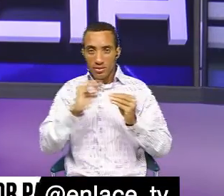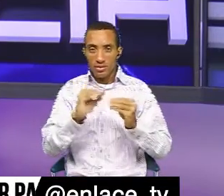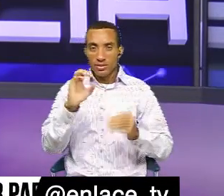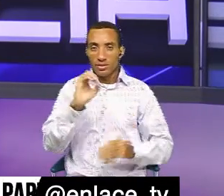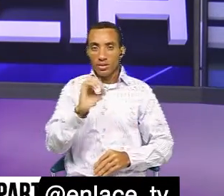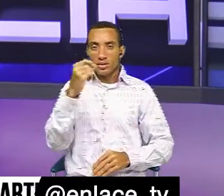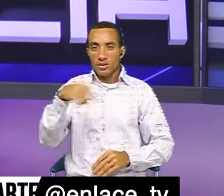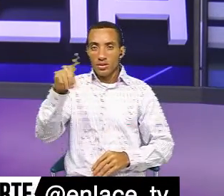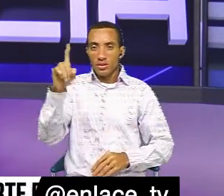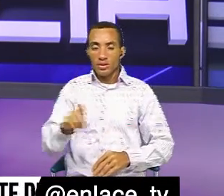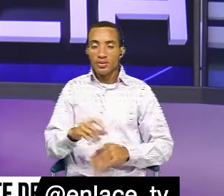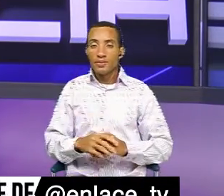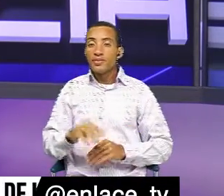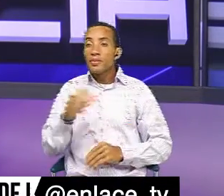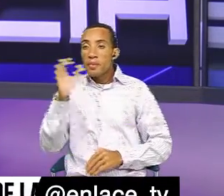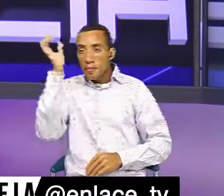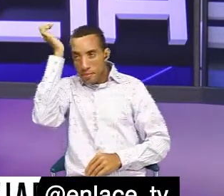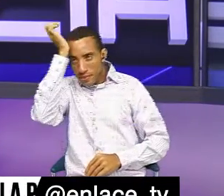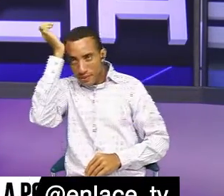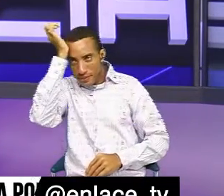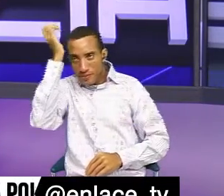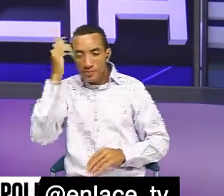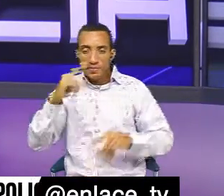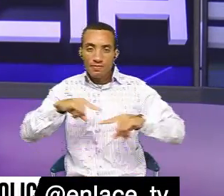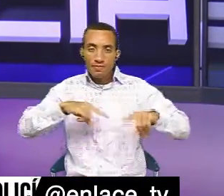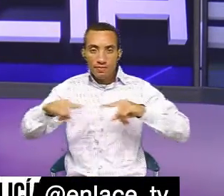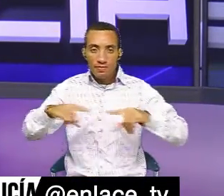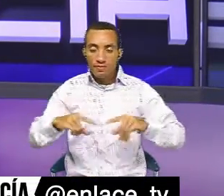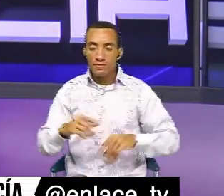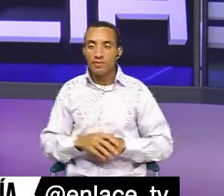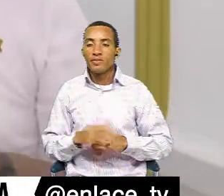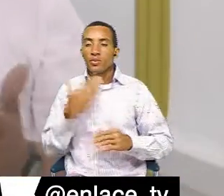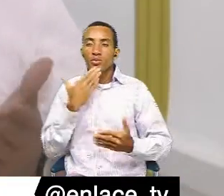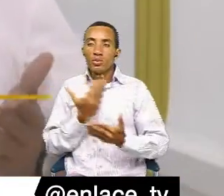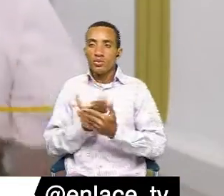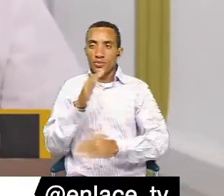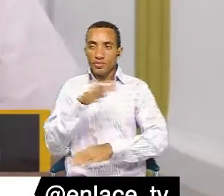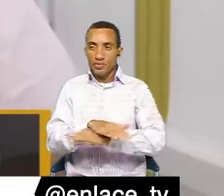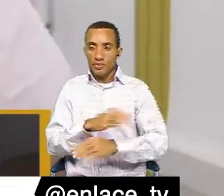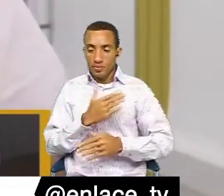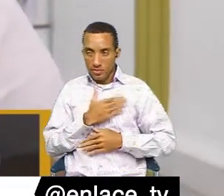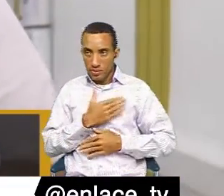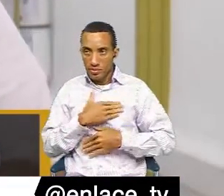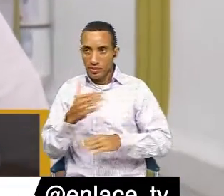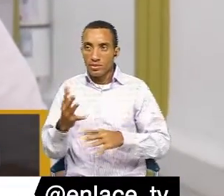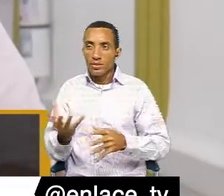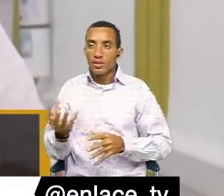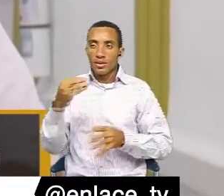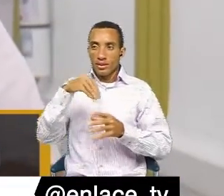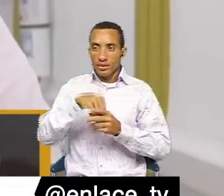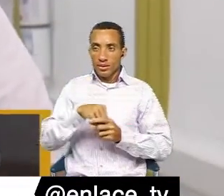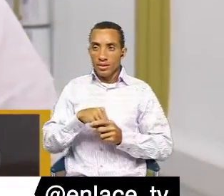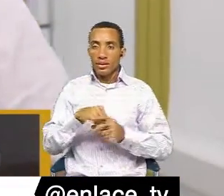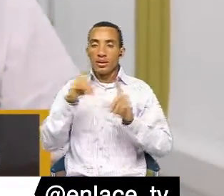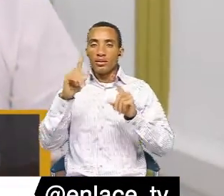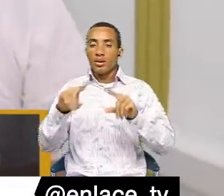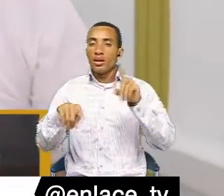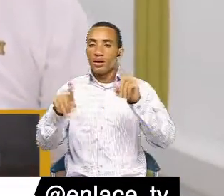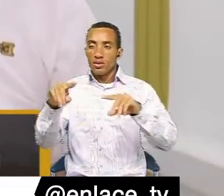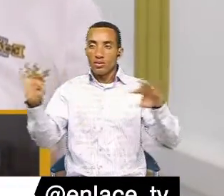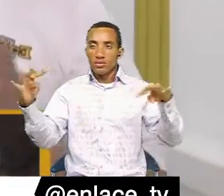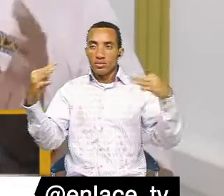Nuestro director de noticias, Pedro Severiche, nos tiene más detalles. Pedro, adelante, buenas tardes. Un saludo a mis compañeros en estudios, a nuestra amable teleaudiencia en Enlace de